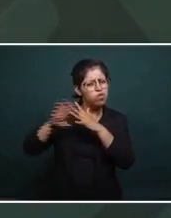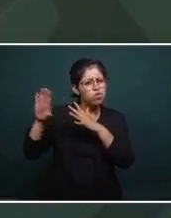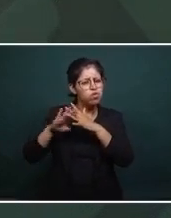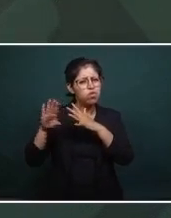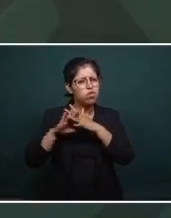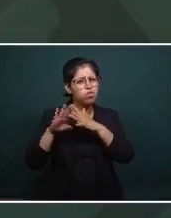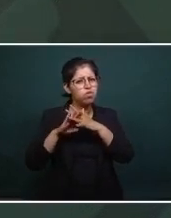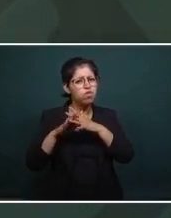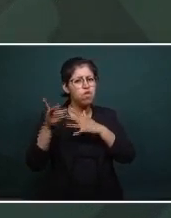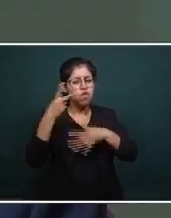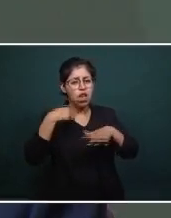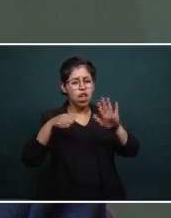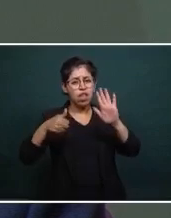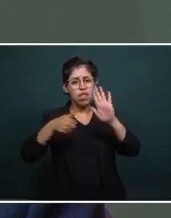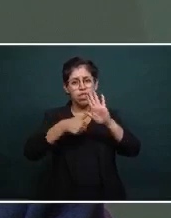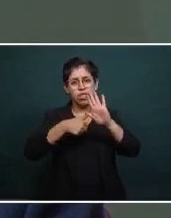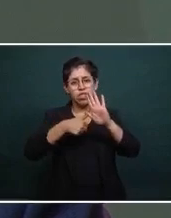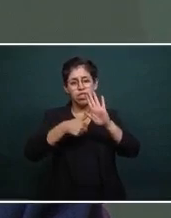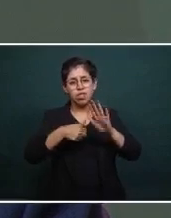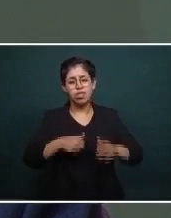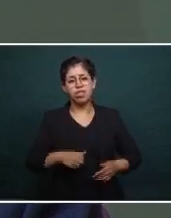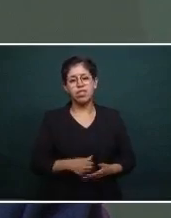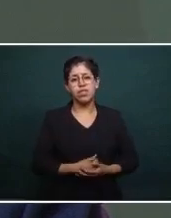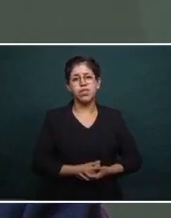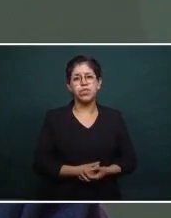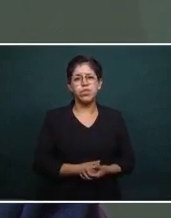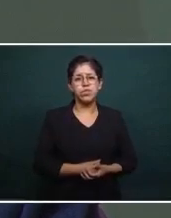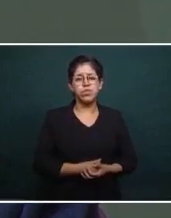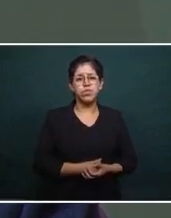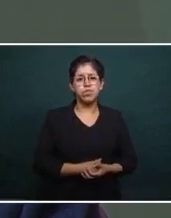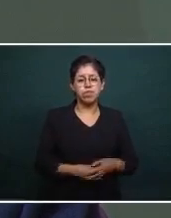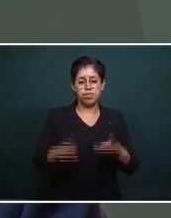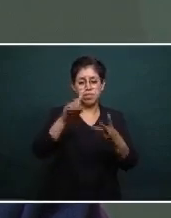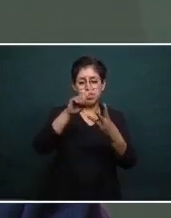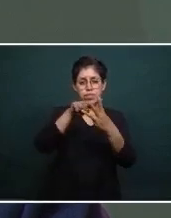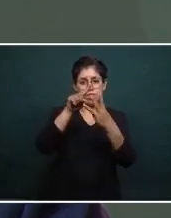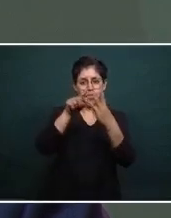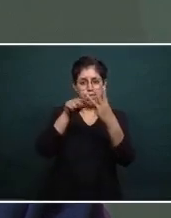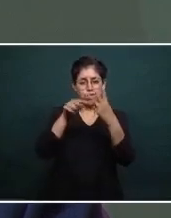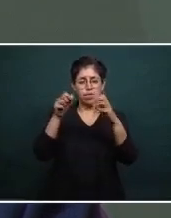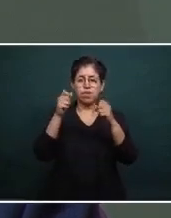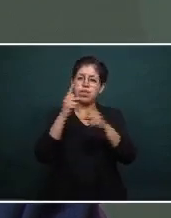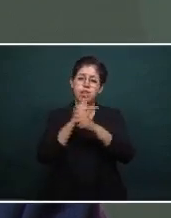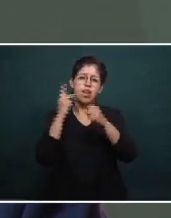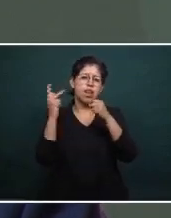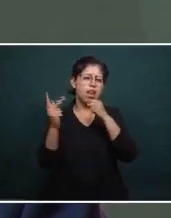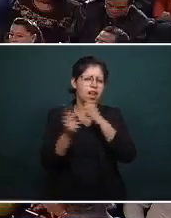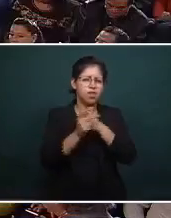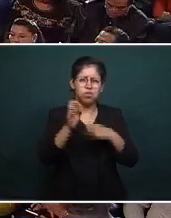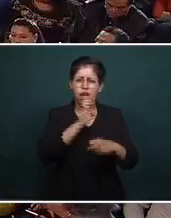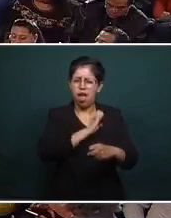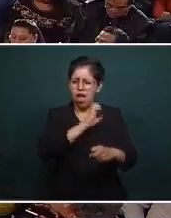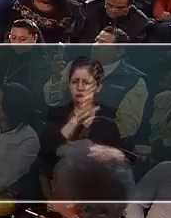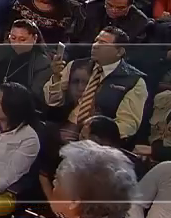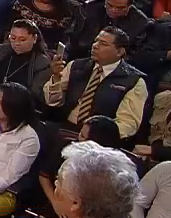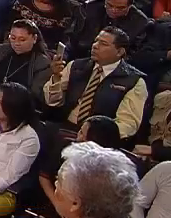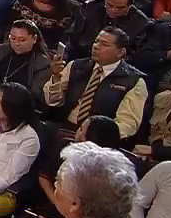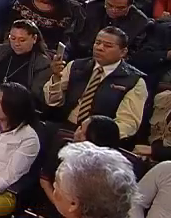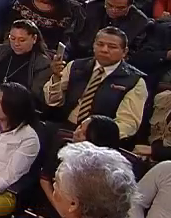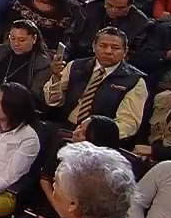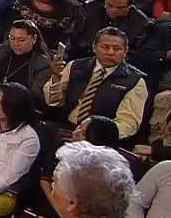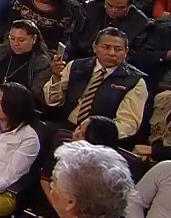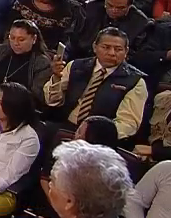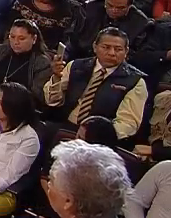proviene de Centroamérica y de tres países, en especial de